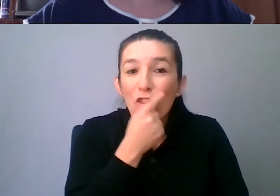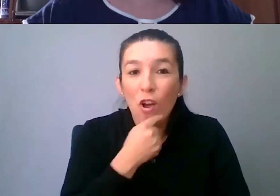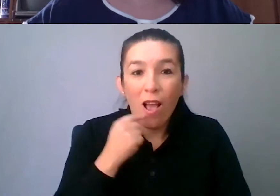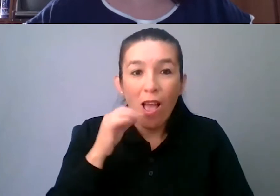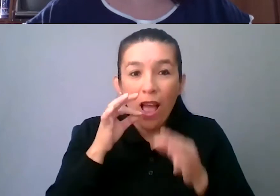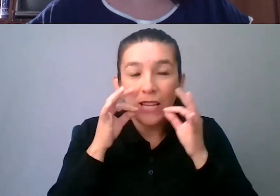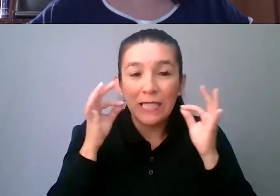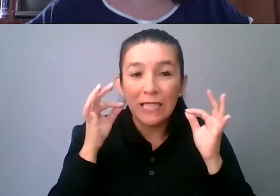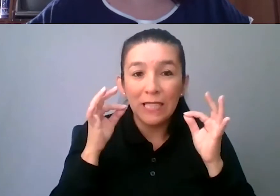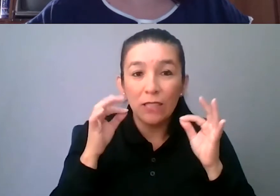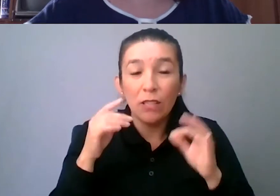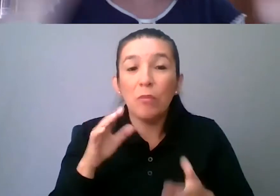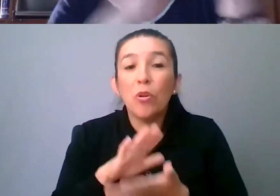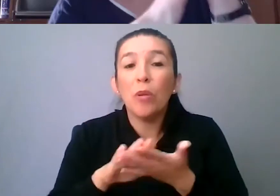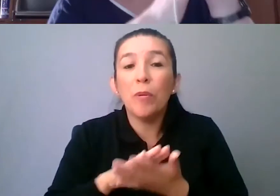Caro, ¿hiciste la tuya?